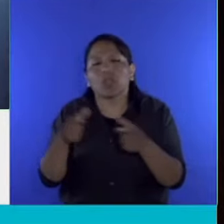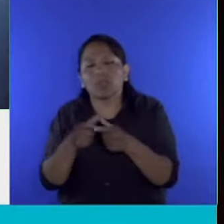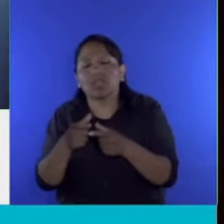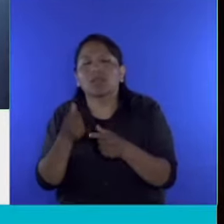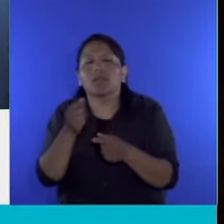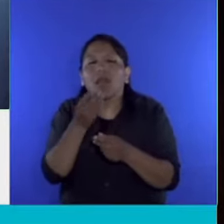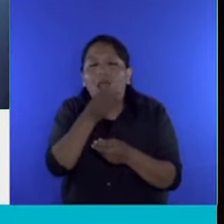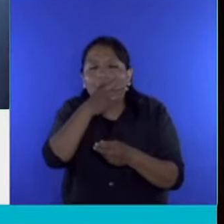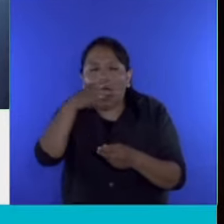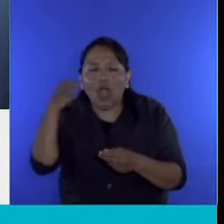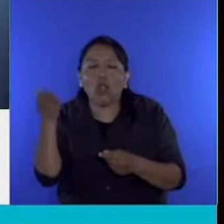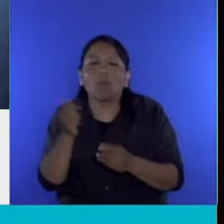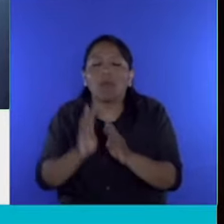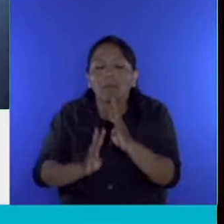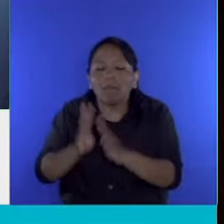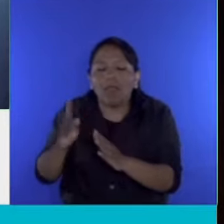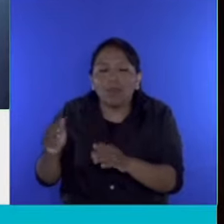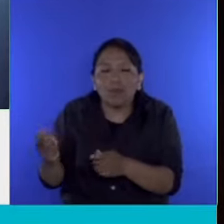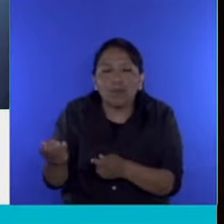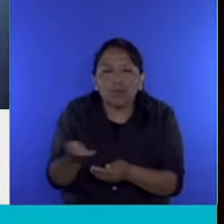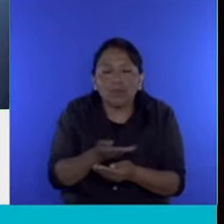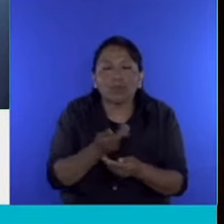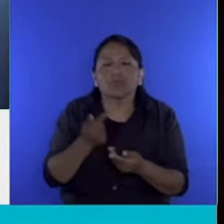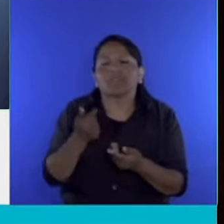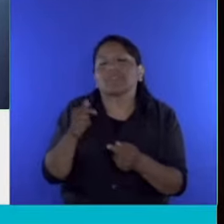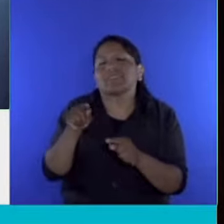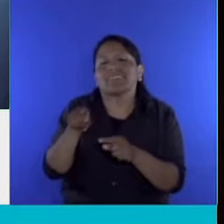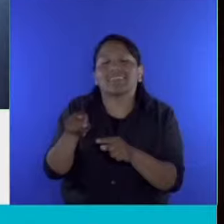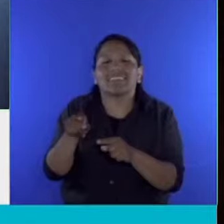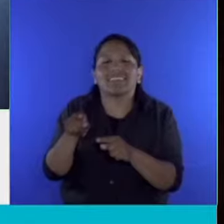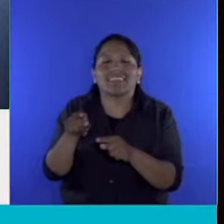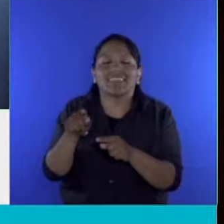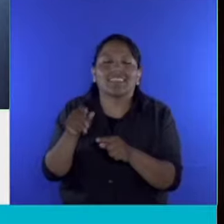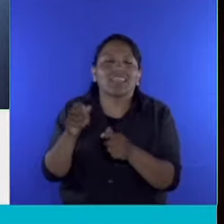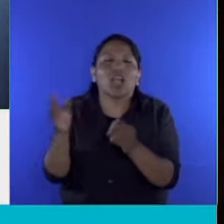cortado de Celina murga con producción tamb